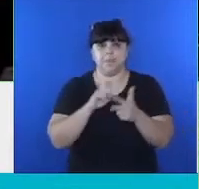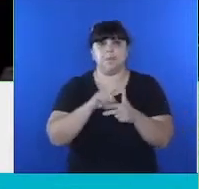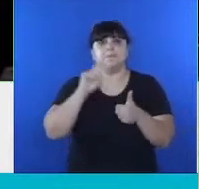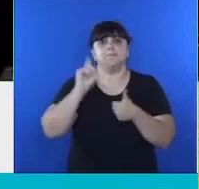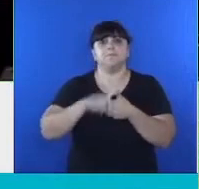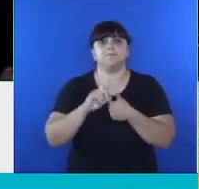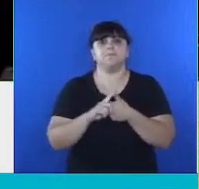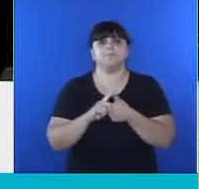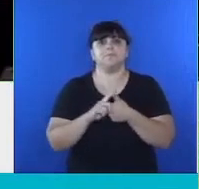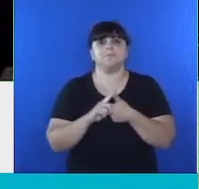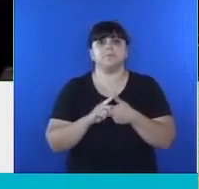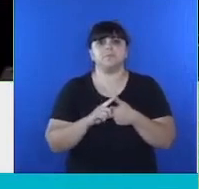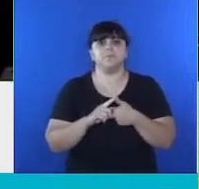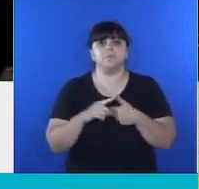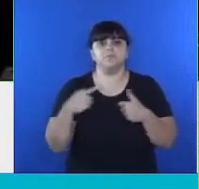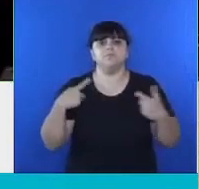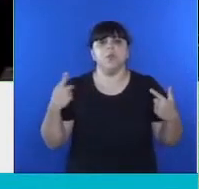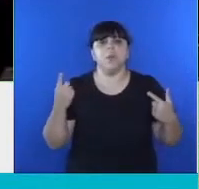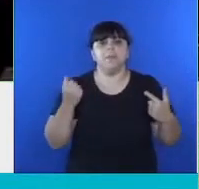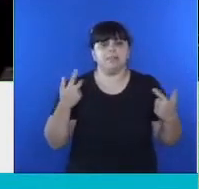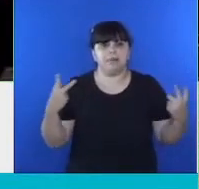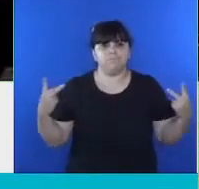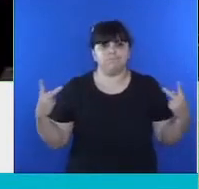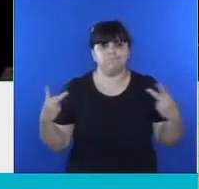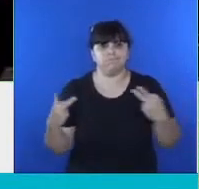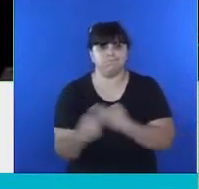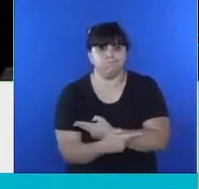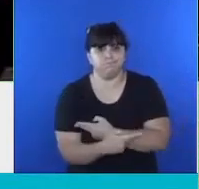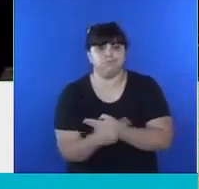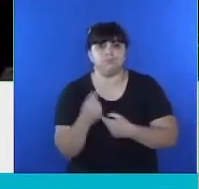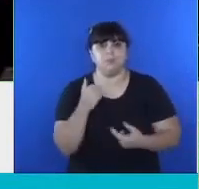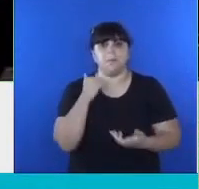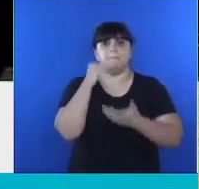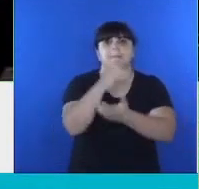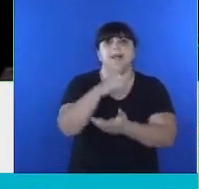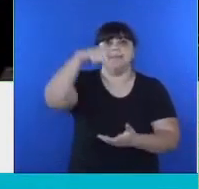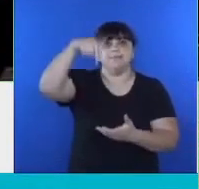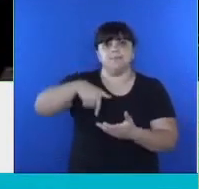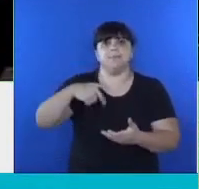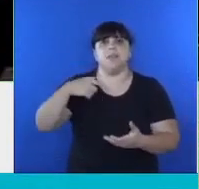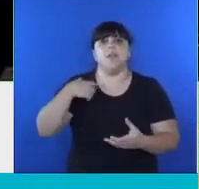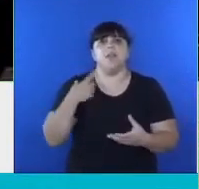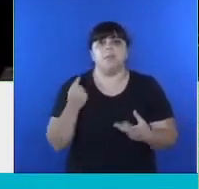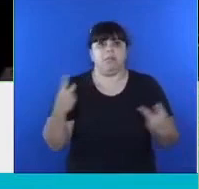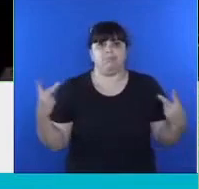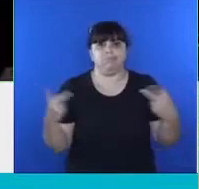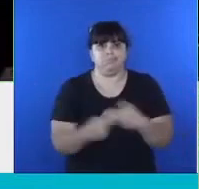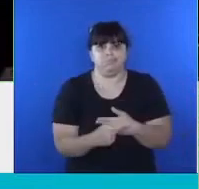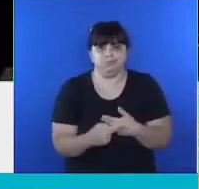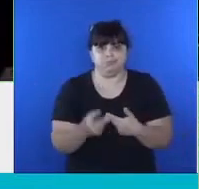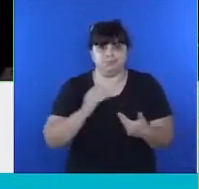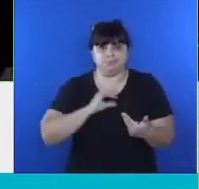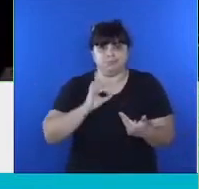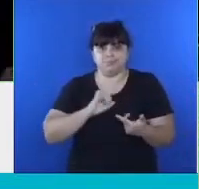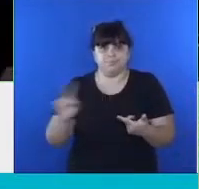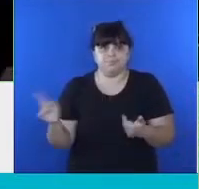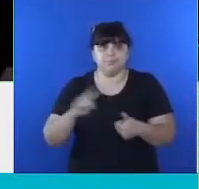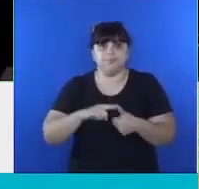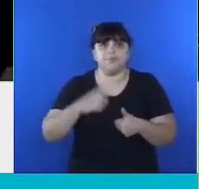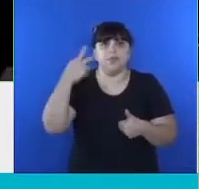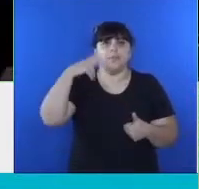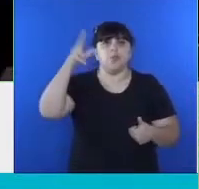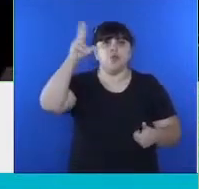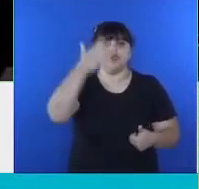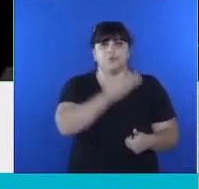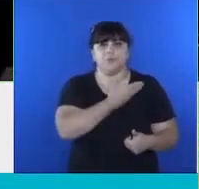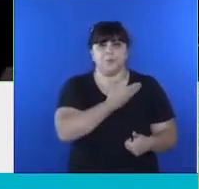Uno es el recorte del Fondo Compensador del Interior, que se realizó el 8